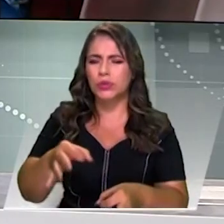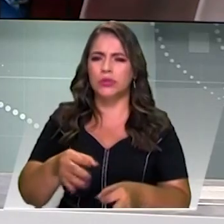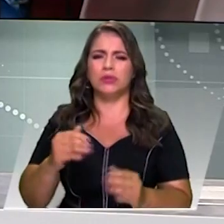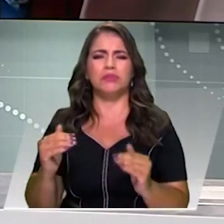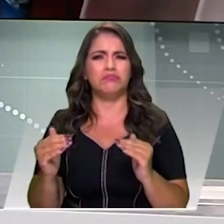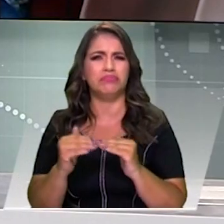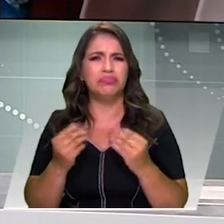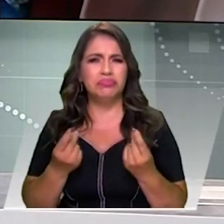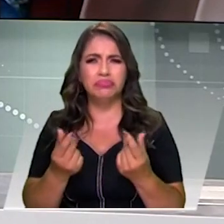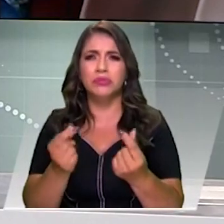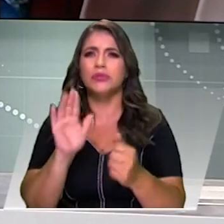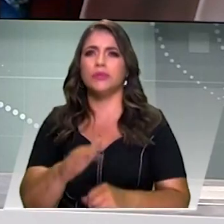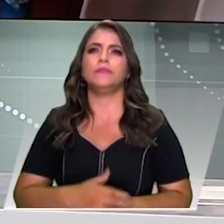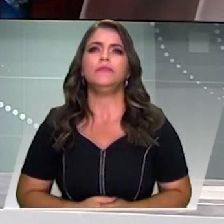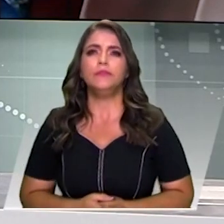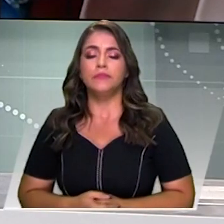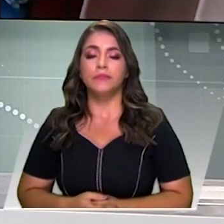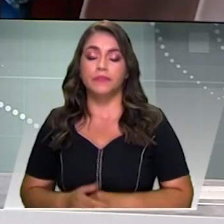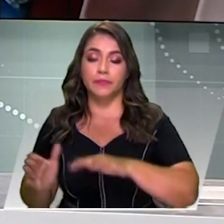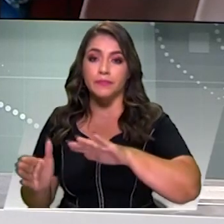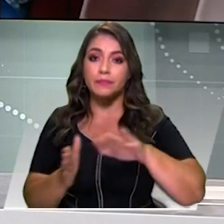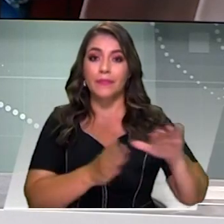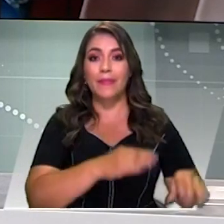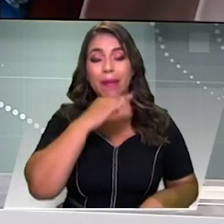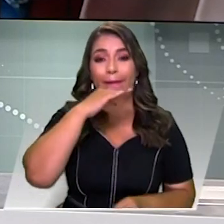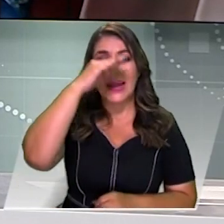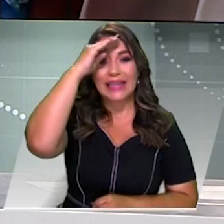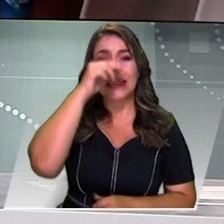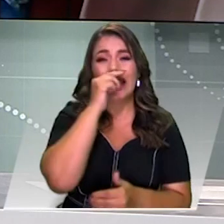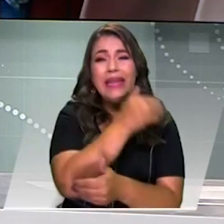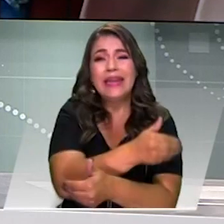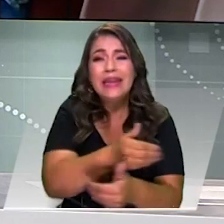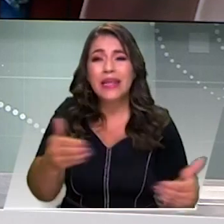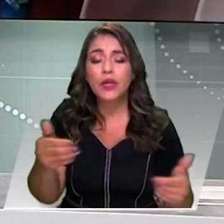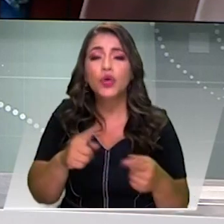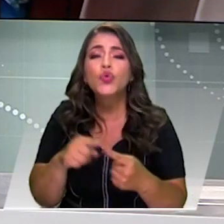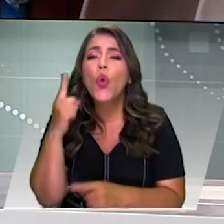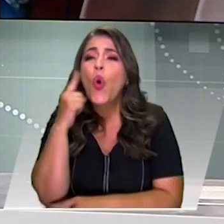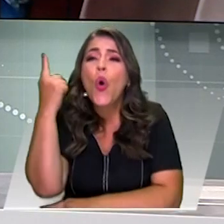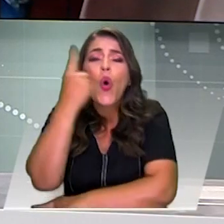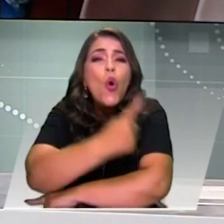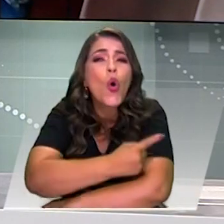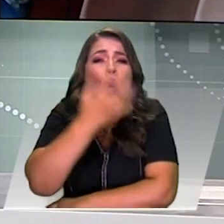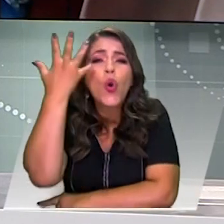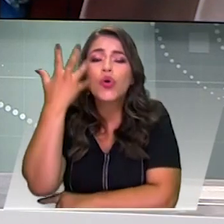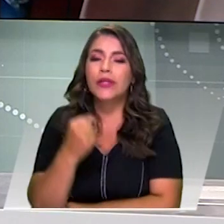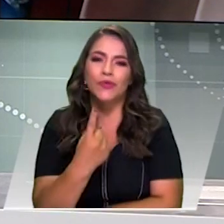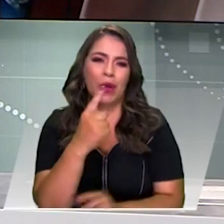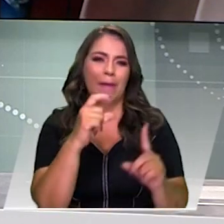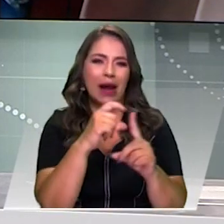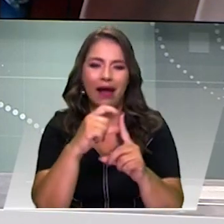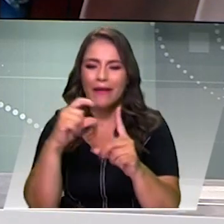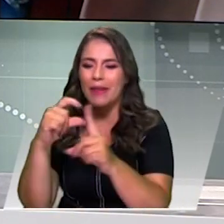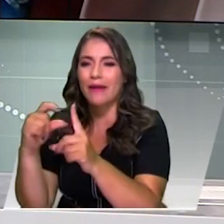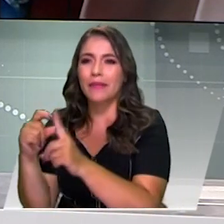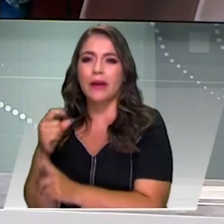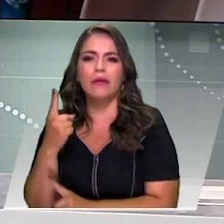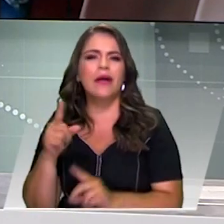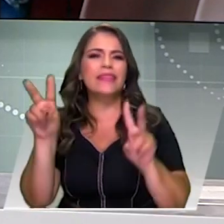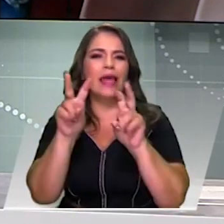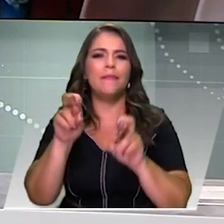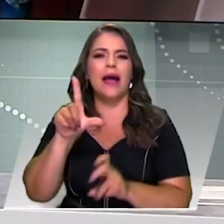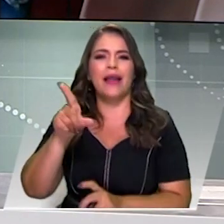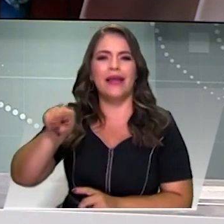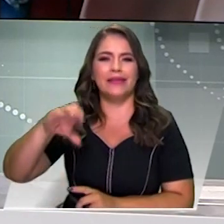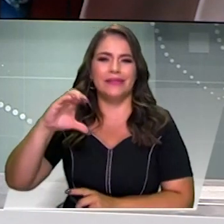en Medellín los niños de buen comienzo están aprendiendo con una palabra diariamente la lengua de señas como una estrategia de inclusión